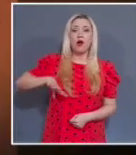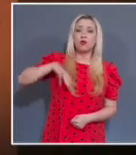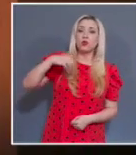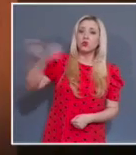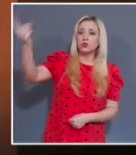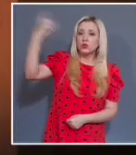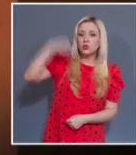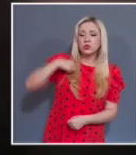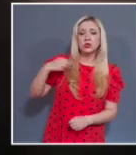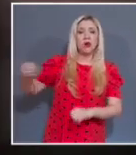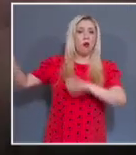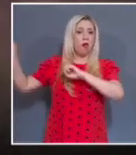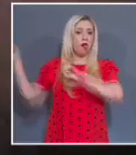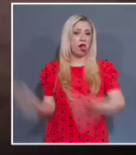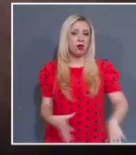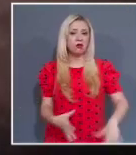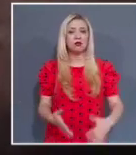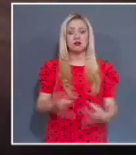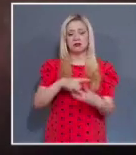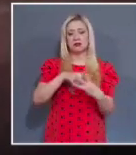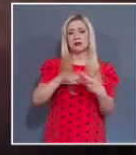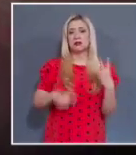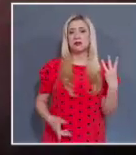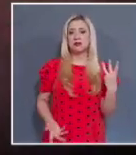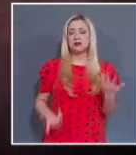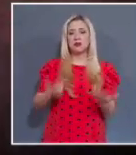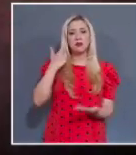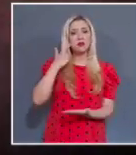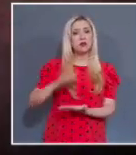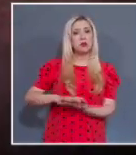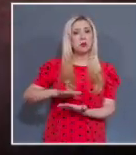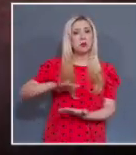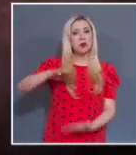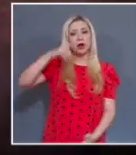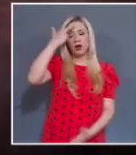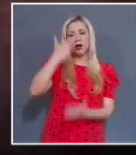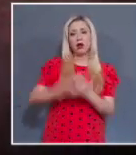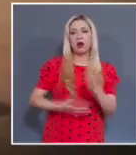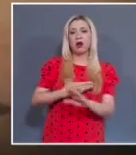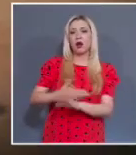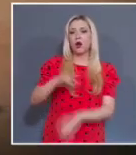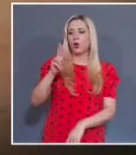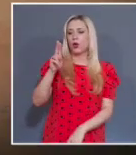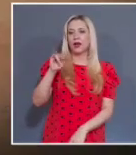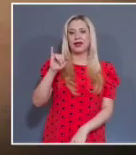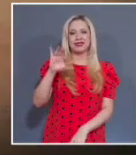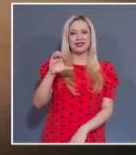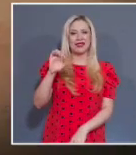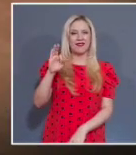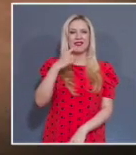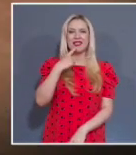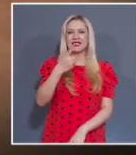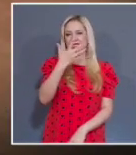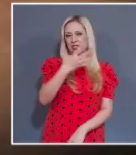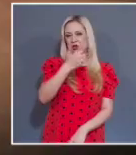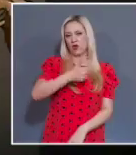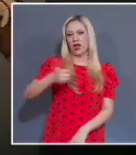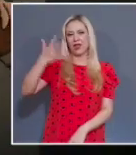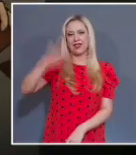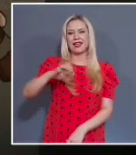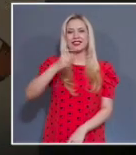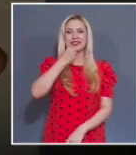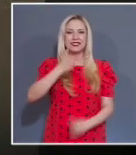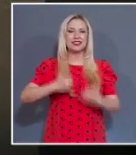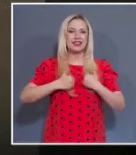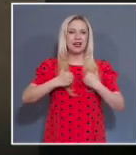anterior se suman los altos niveles de violencia que, de acuerdo con la UNICEF, 5 de cada 10 niñas, niños y adolescentes han vivido